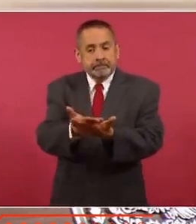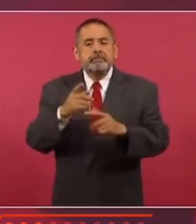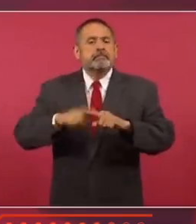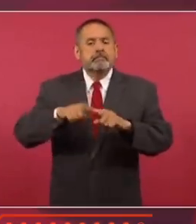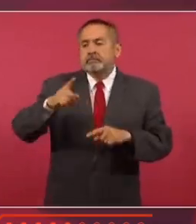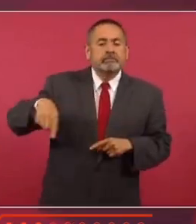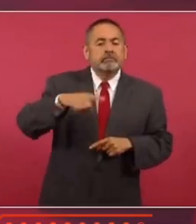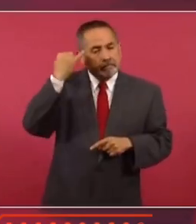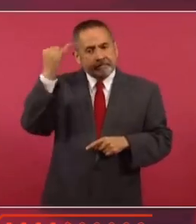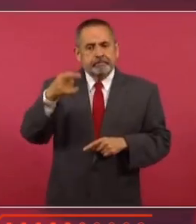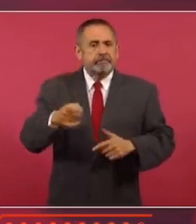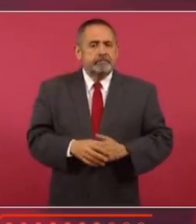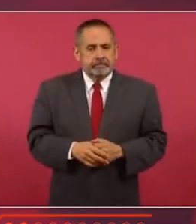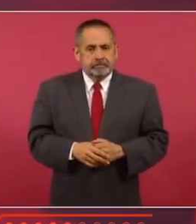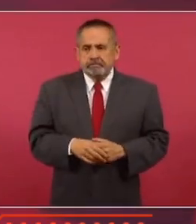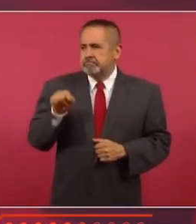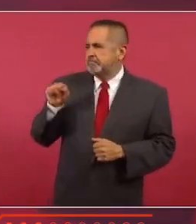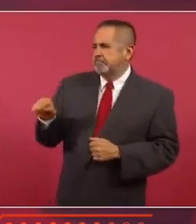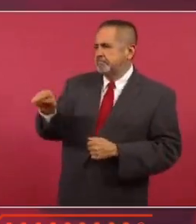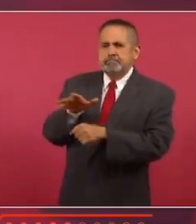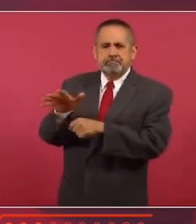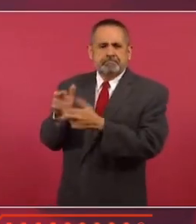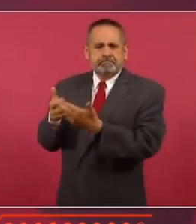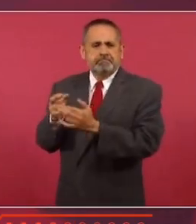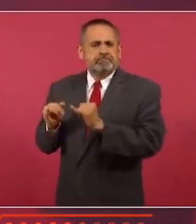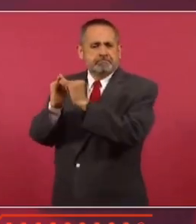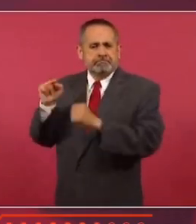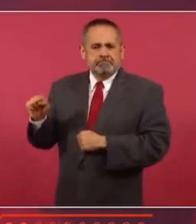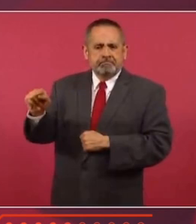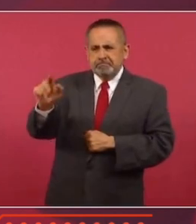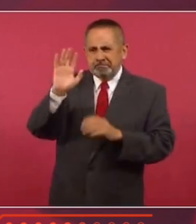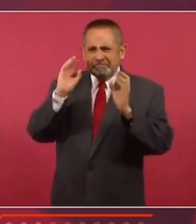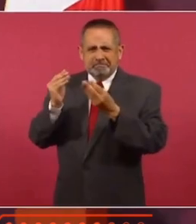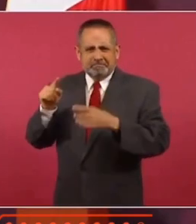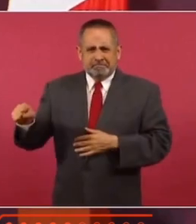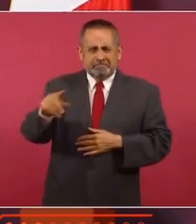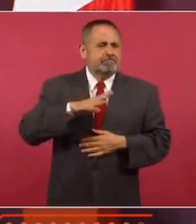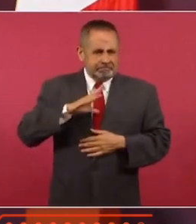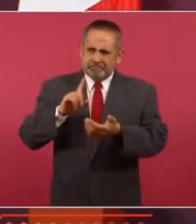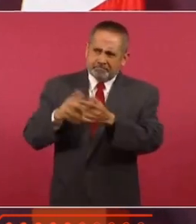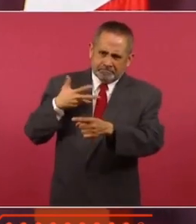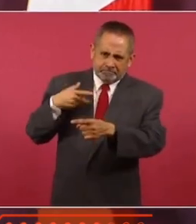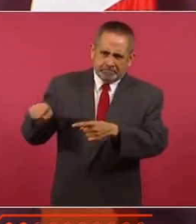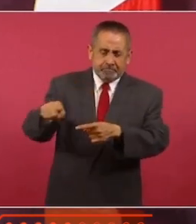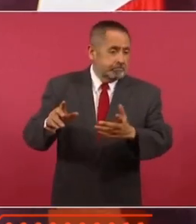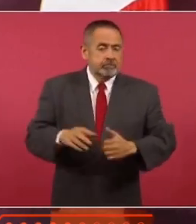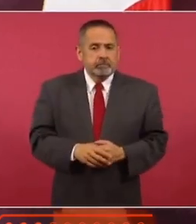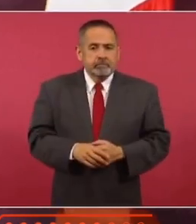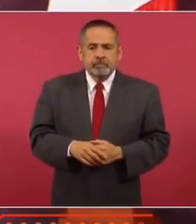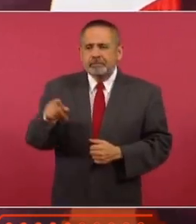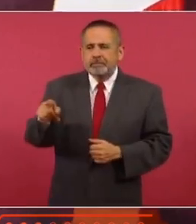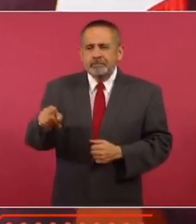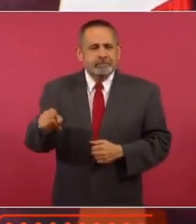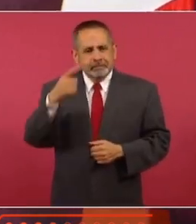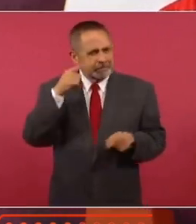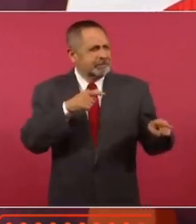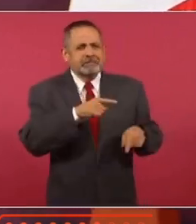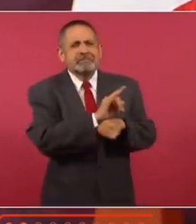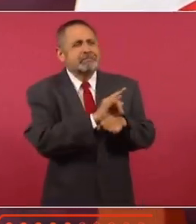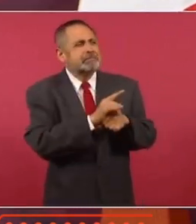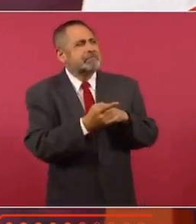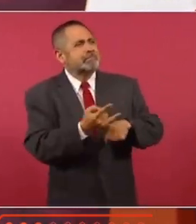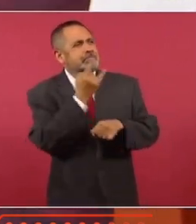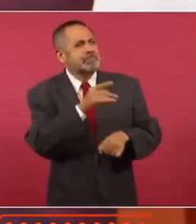es que una de las instituciones, varias que ya existen, que crearon como fachada durante el periodo